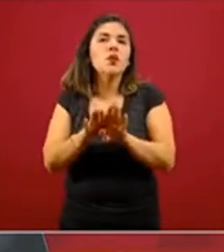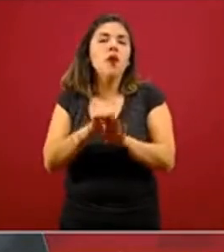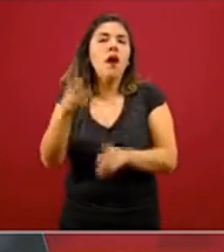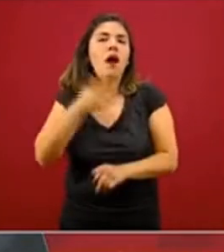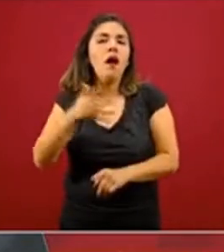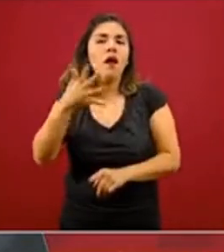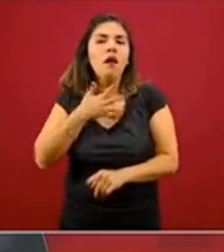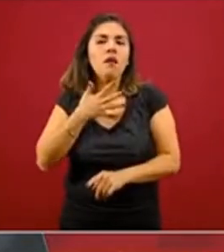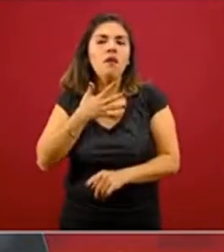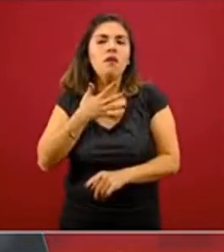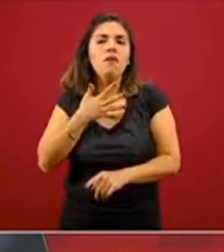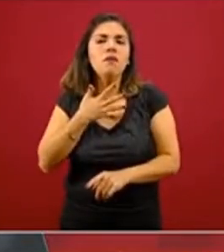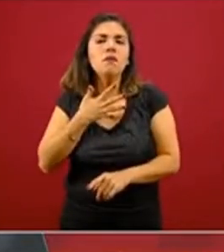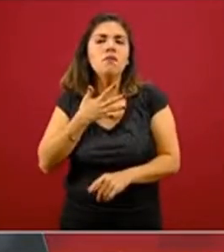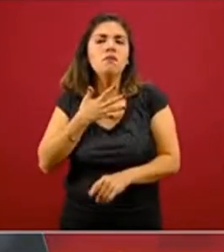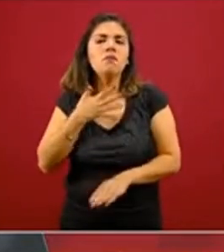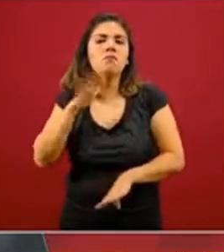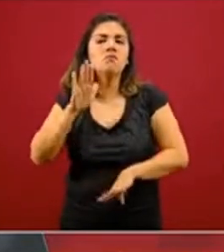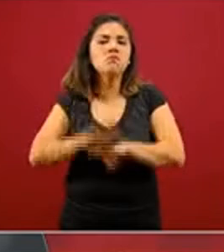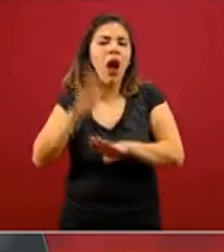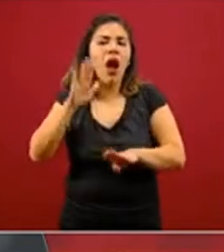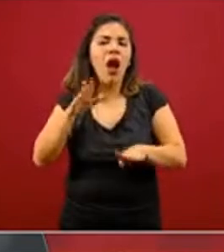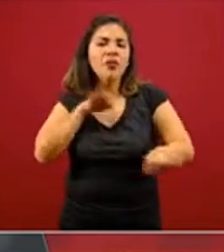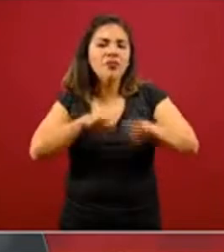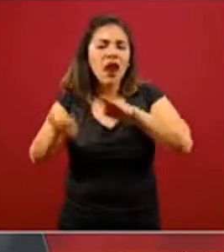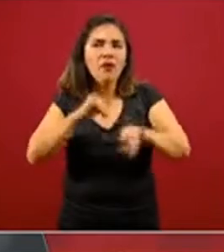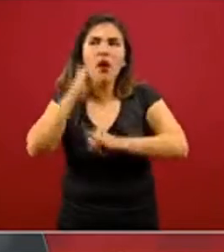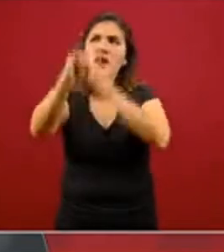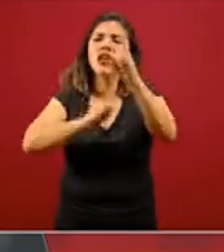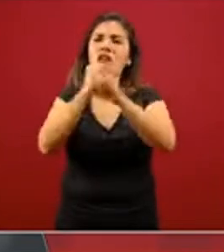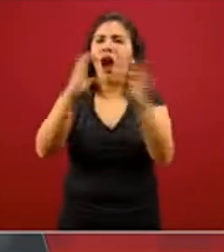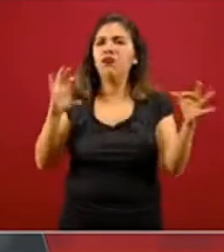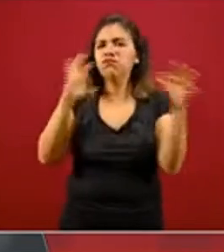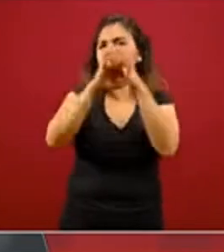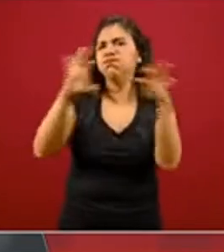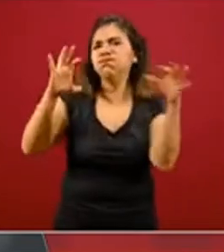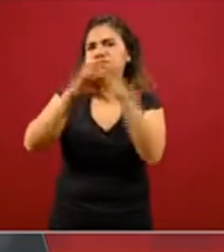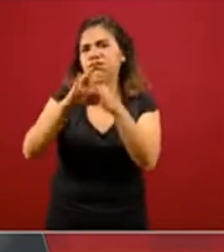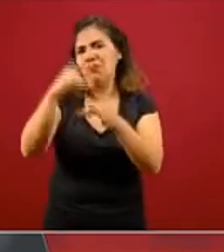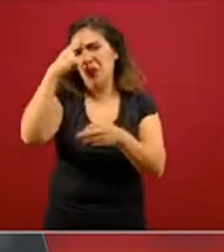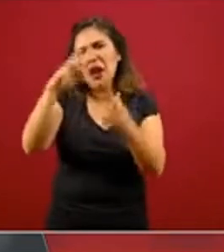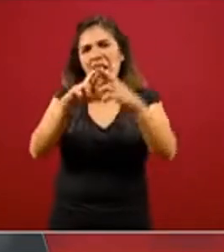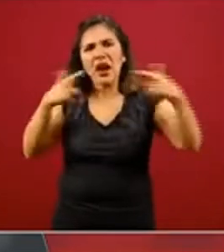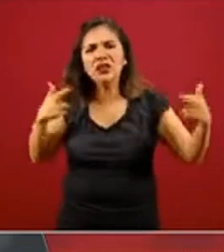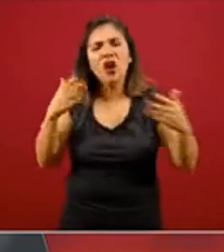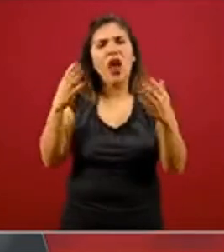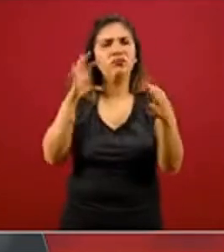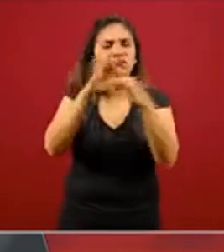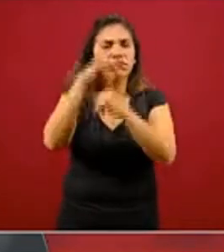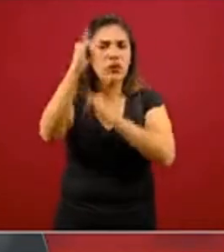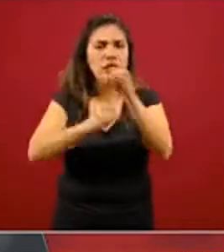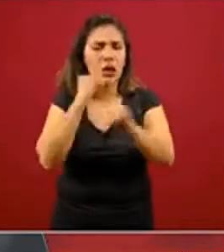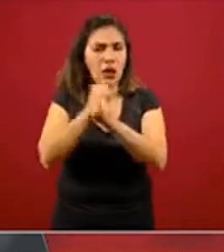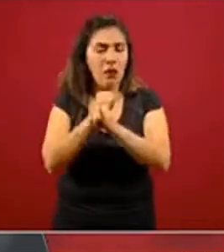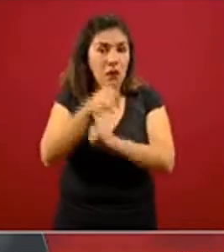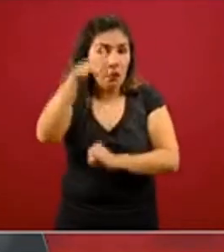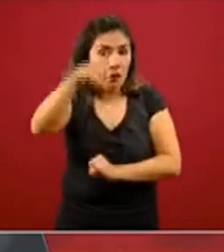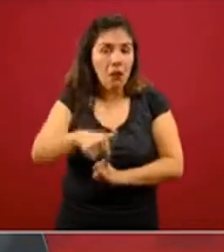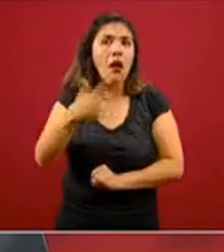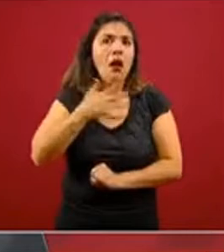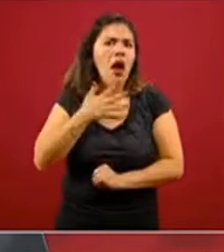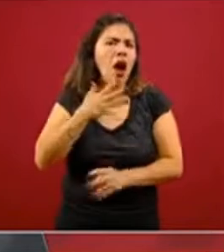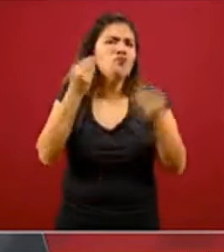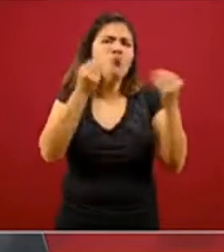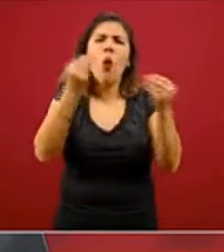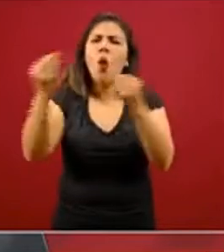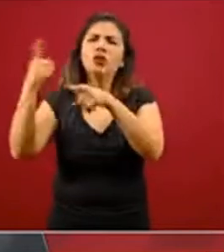tiene un área de colaboración internacional, de relaciones internacionales, que tiene una multiplicidad de